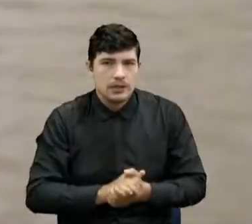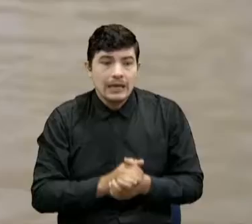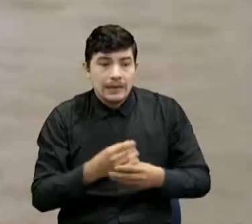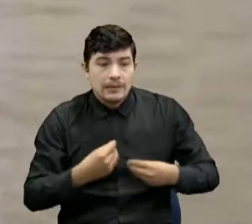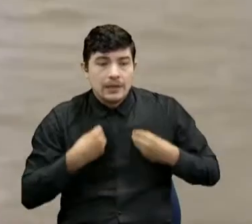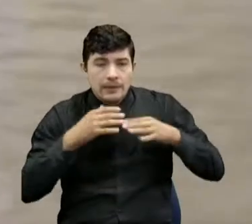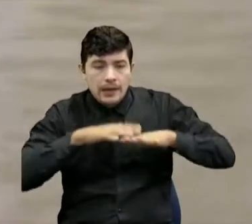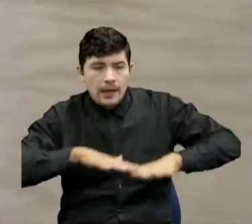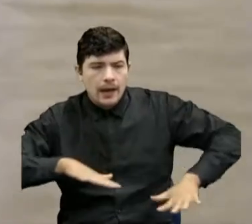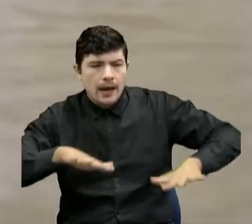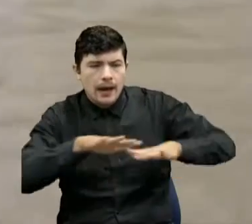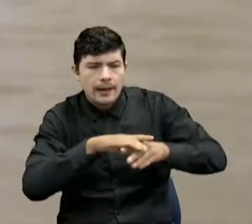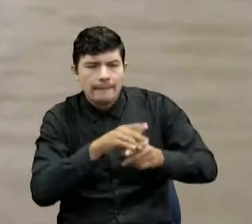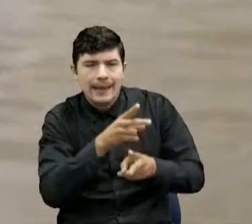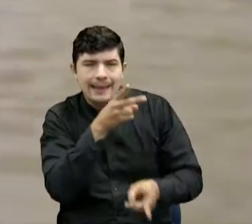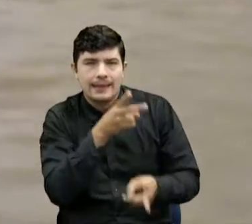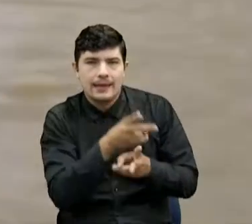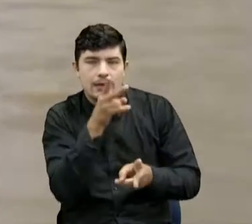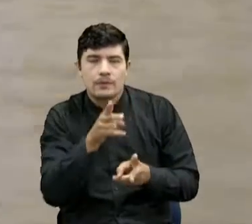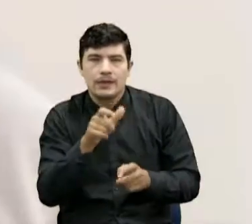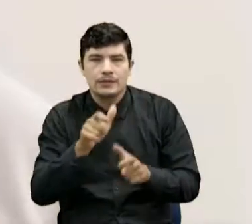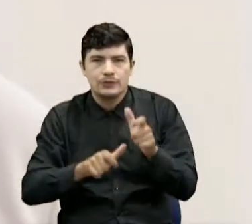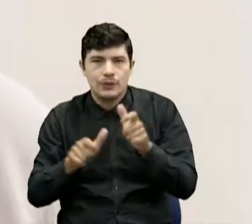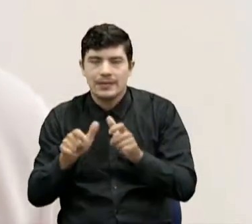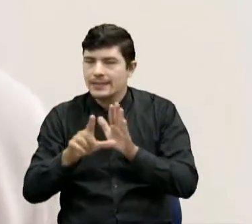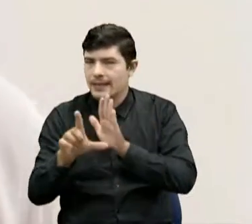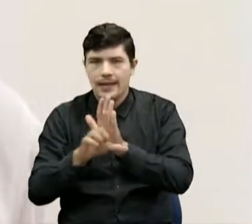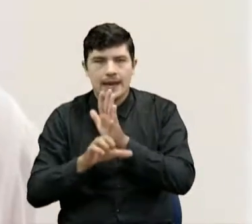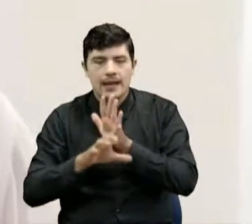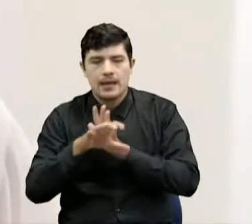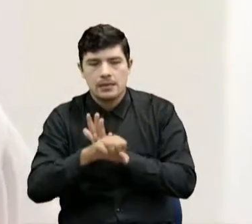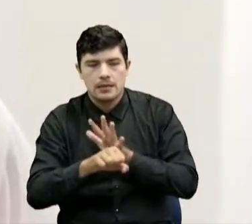alto riesgo, que han ido invadiendo áreas